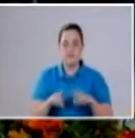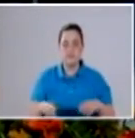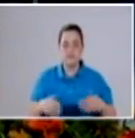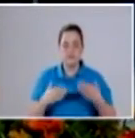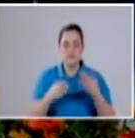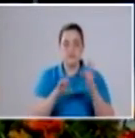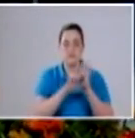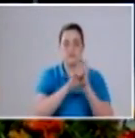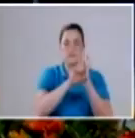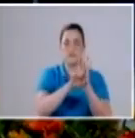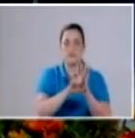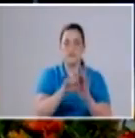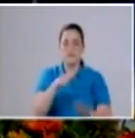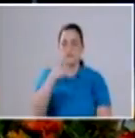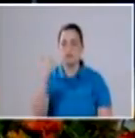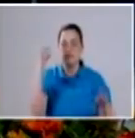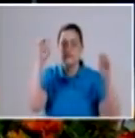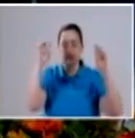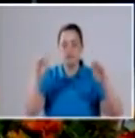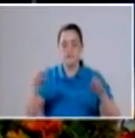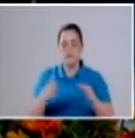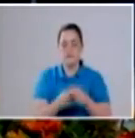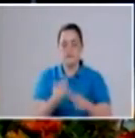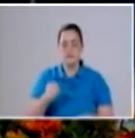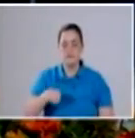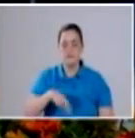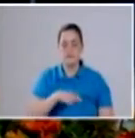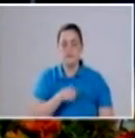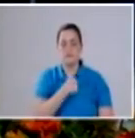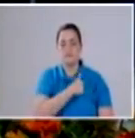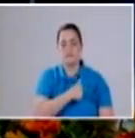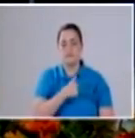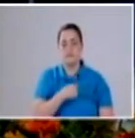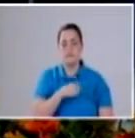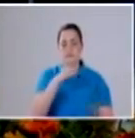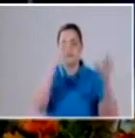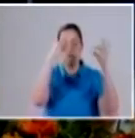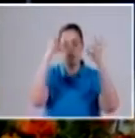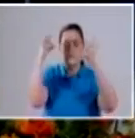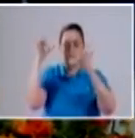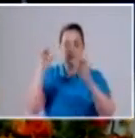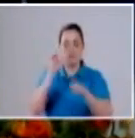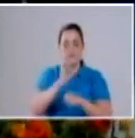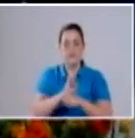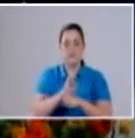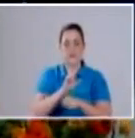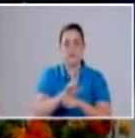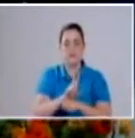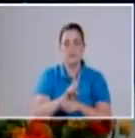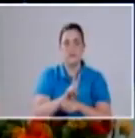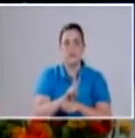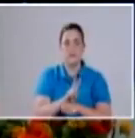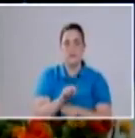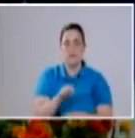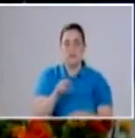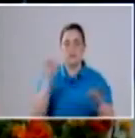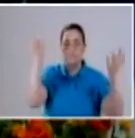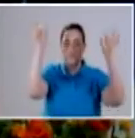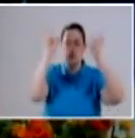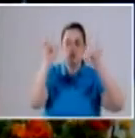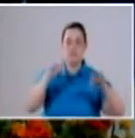ejemplo a los demás y con nuestra actitud predicar el evangelio también. Claro. Y de esa manera creo que vamos a estar agradando al